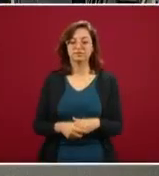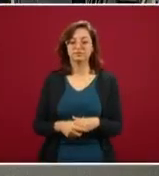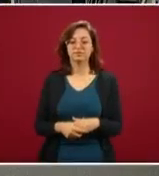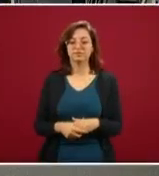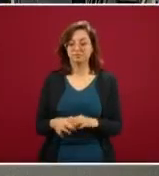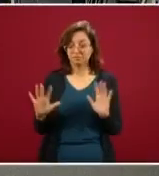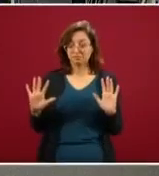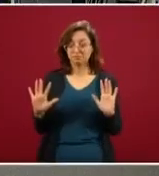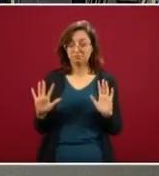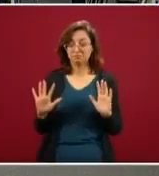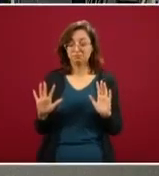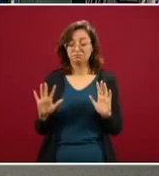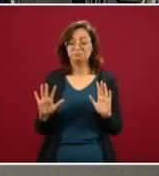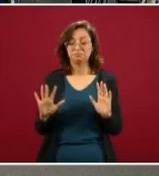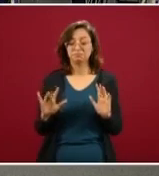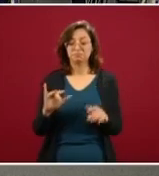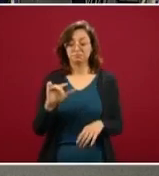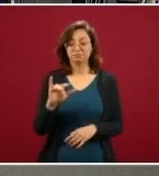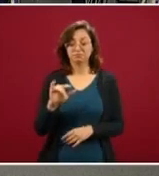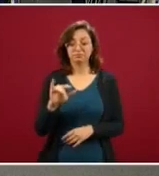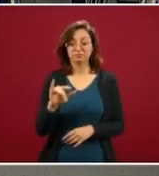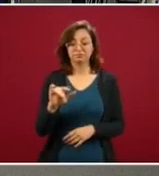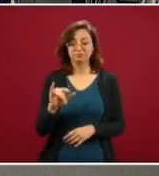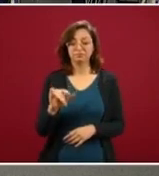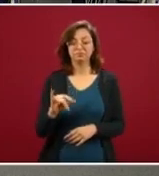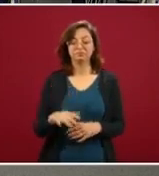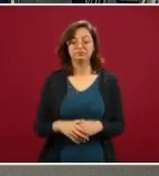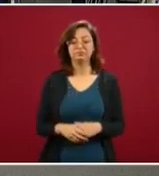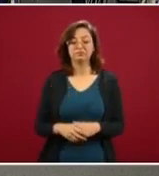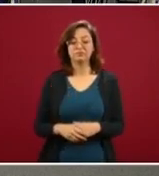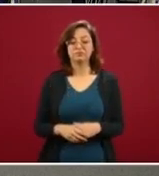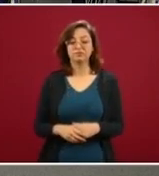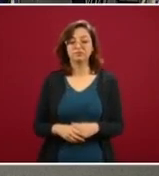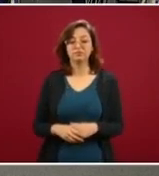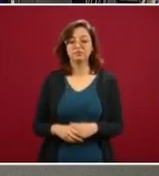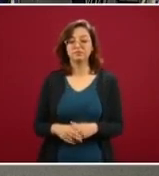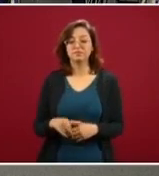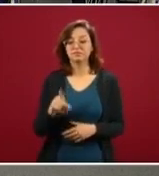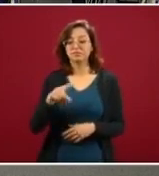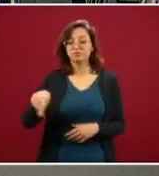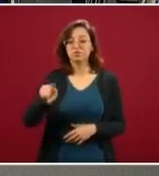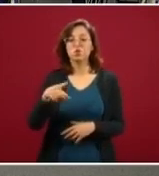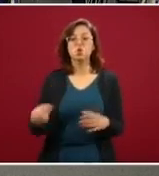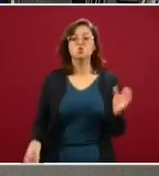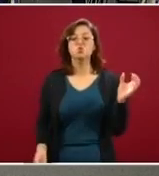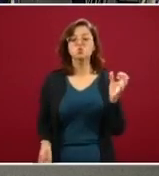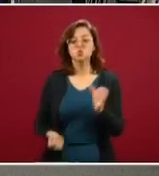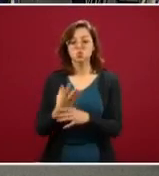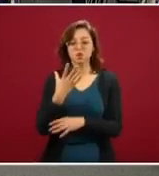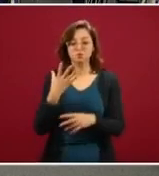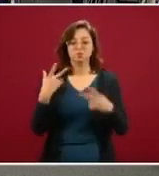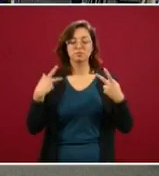de acuerdo, pero los, vamos a decir, nuevos, o sea, que…